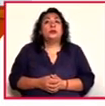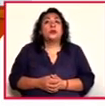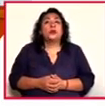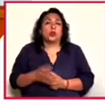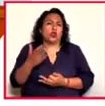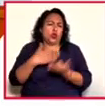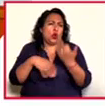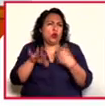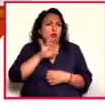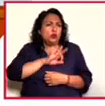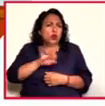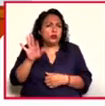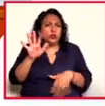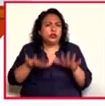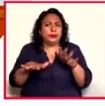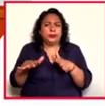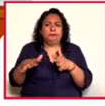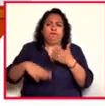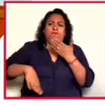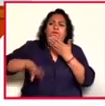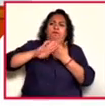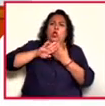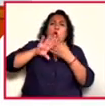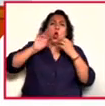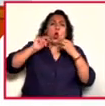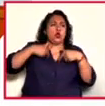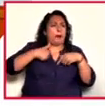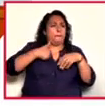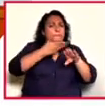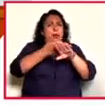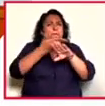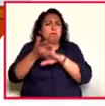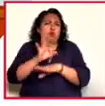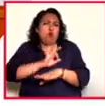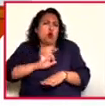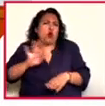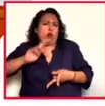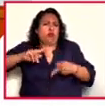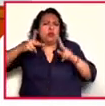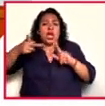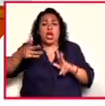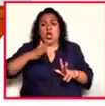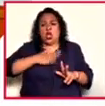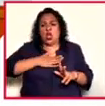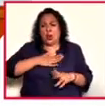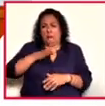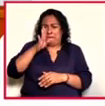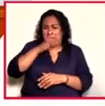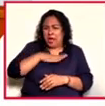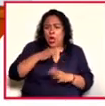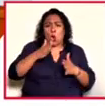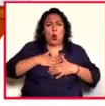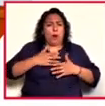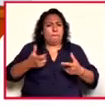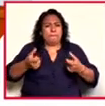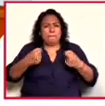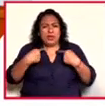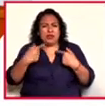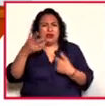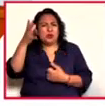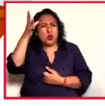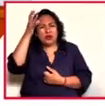ser víctimas y todos podemos ser victimarios, ¿no? No juzgarnos, no encasillarnos en conceptos